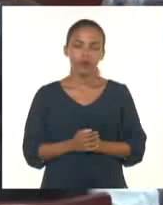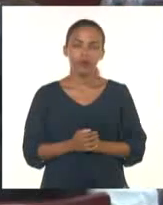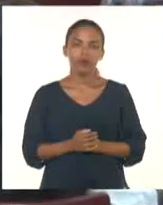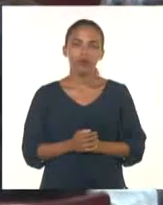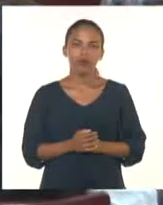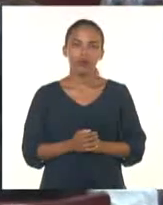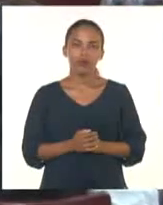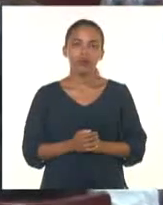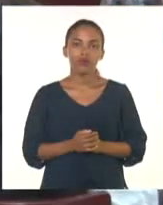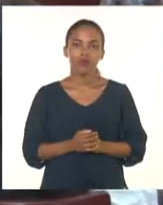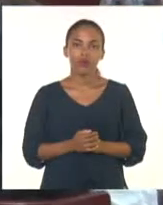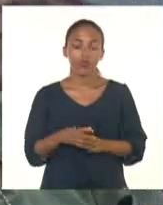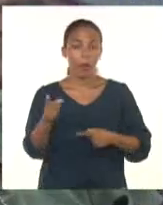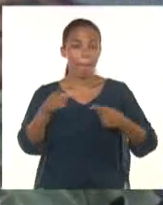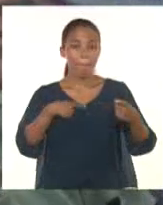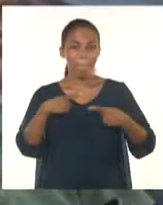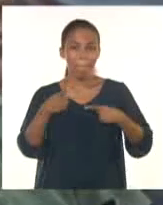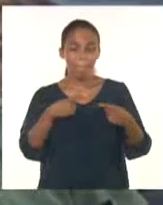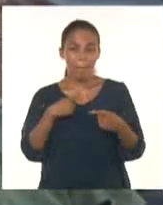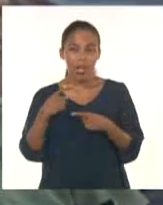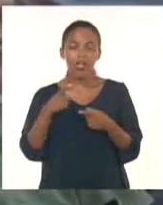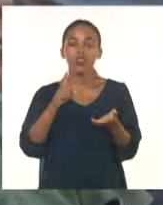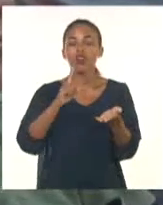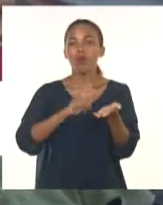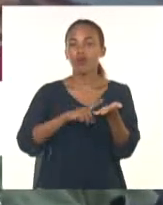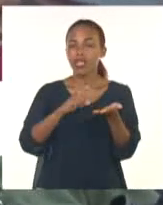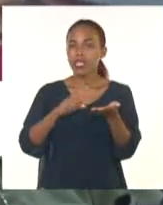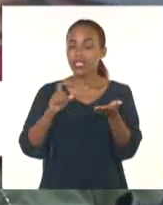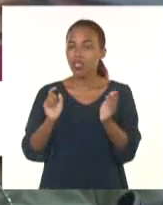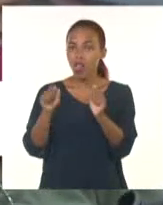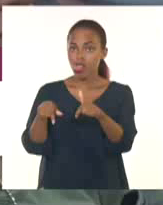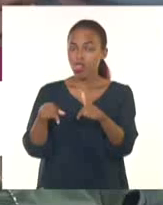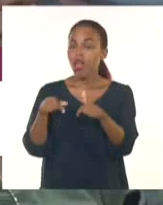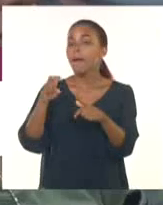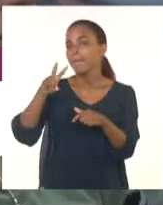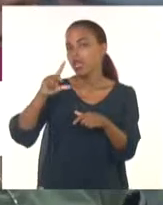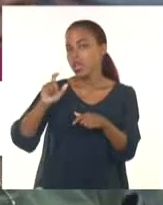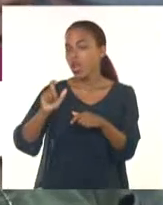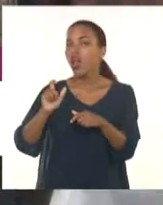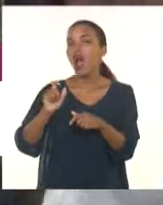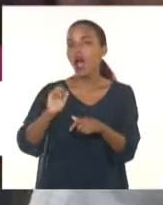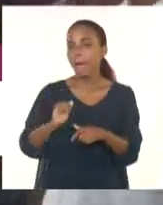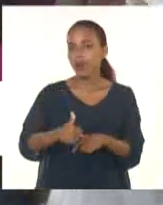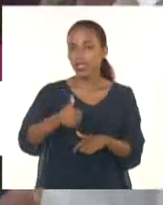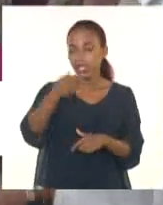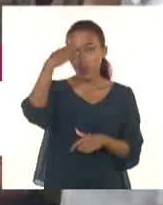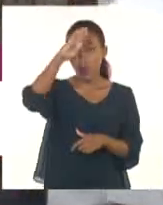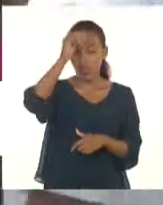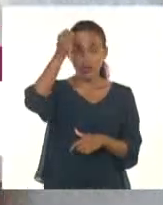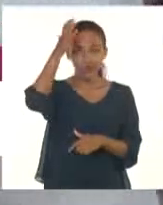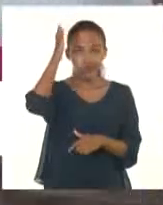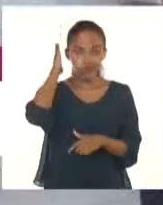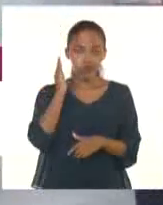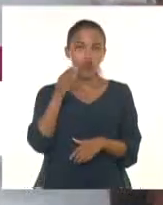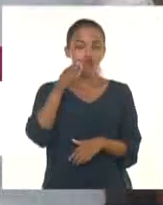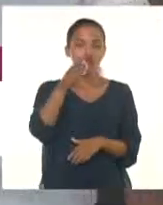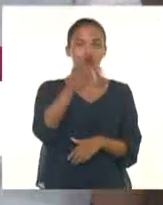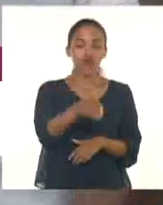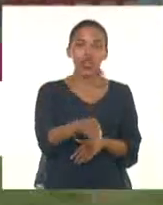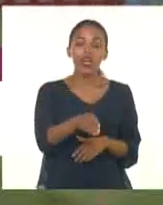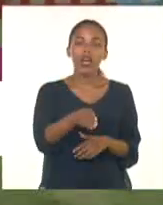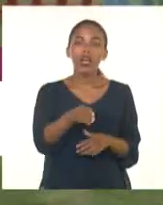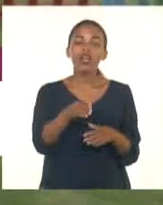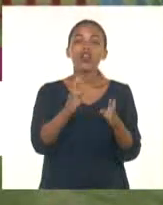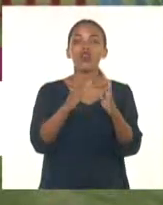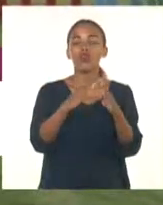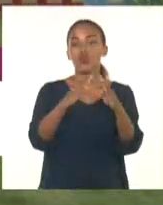Tras asistir al pleno extraordinario del Comité Provincial del Partido en Villa Clara, el presidente cubano llegó hasta la comunidad Las Margaritas,